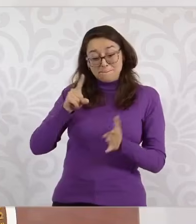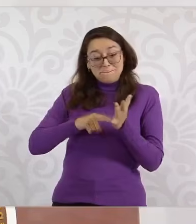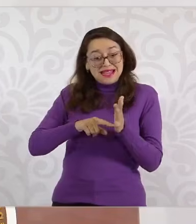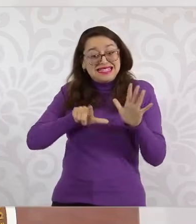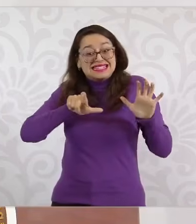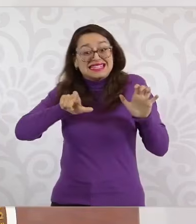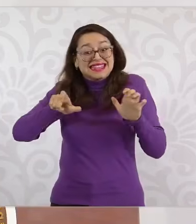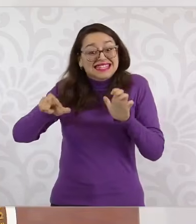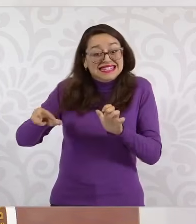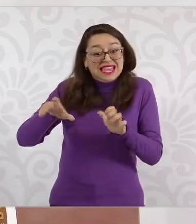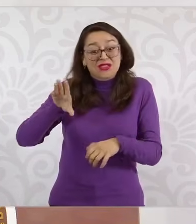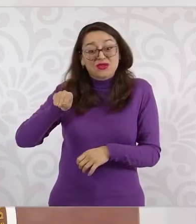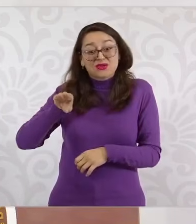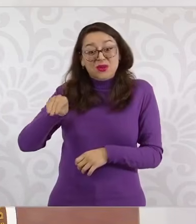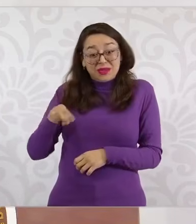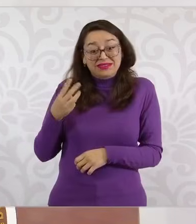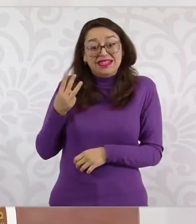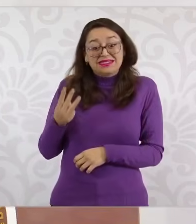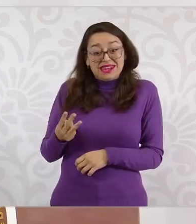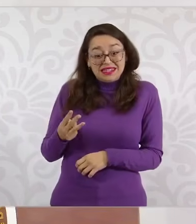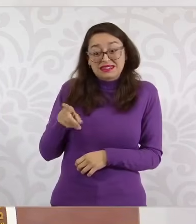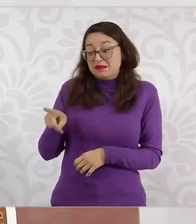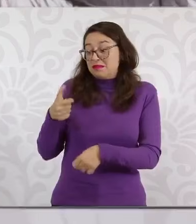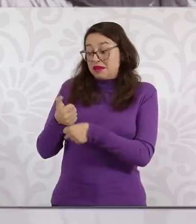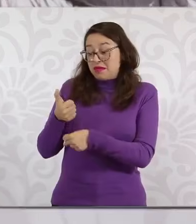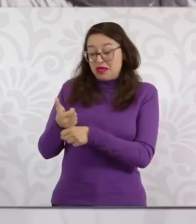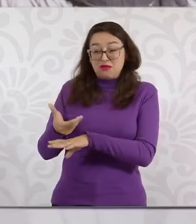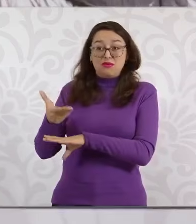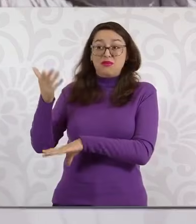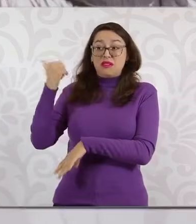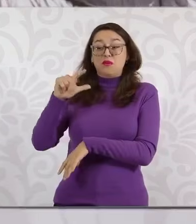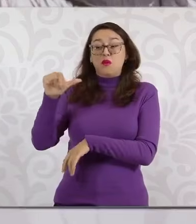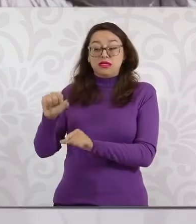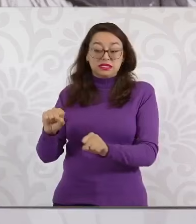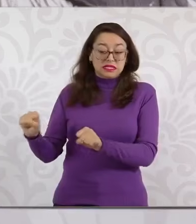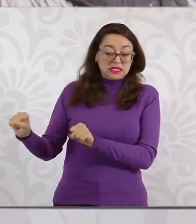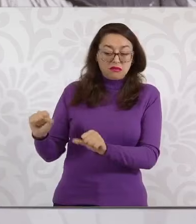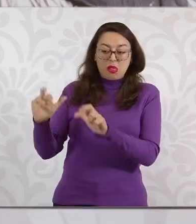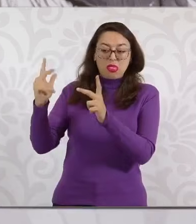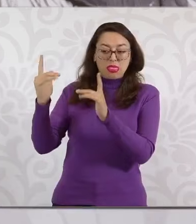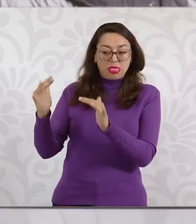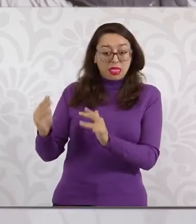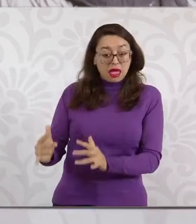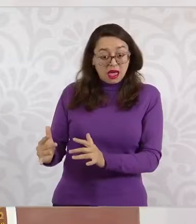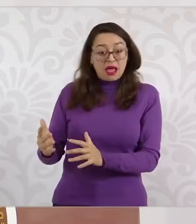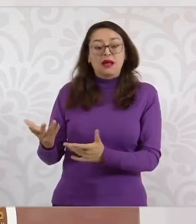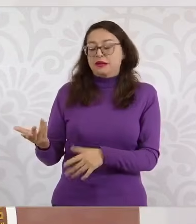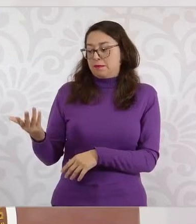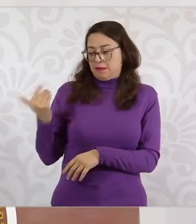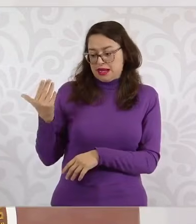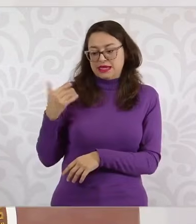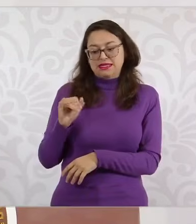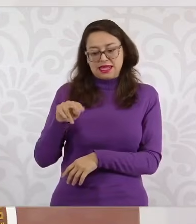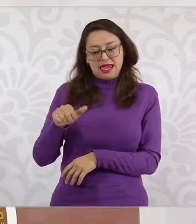1793 o algo así. Una escuela primaria que se dañó con el sismo y tardó mucho tiempo en reconstruirse. La reconstruyó el INAH junto